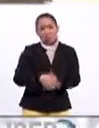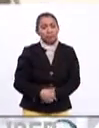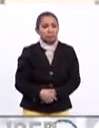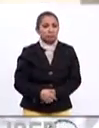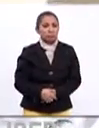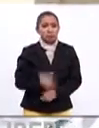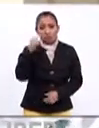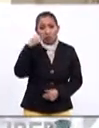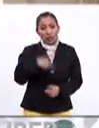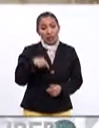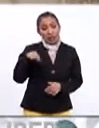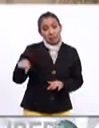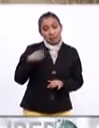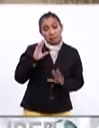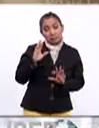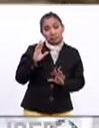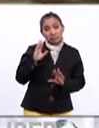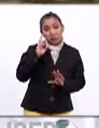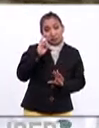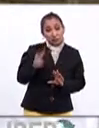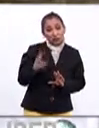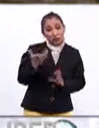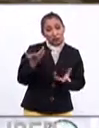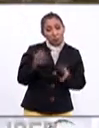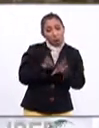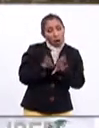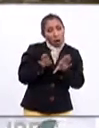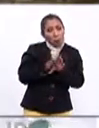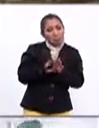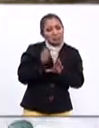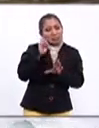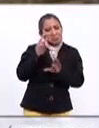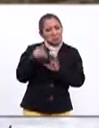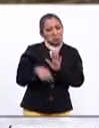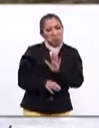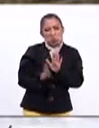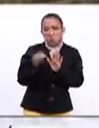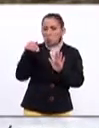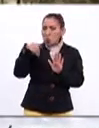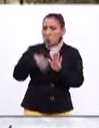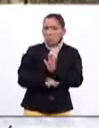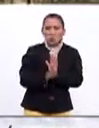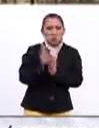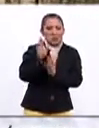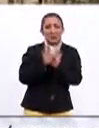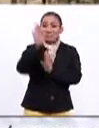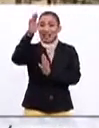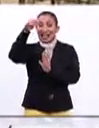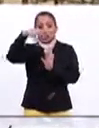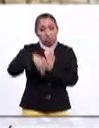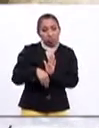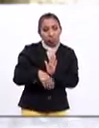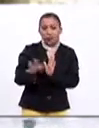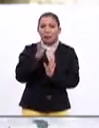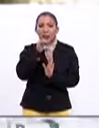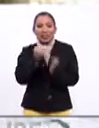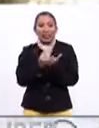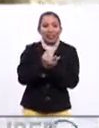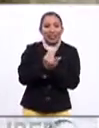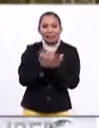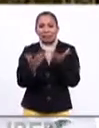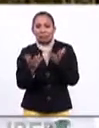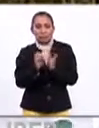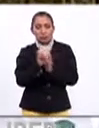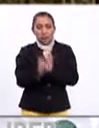Creo que quizá el problema mayor es exactamente la inestabilidad, esas oscilaciones que no permiten tomar decisiones,